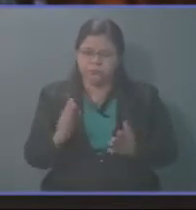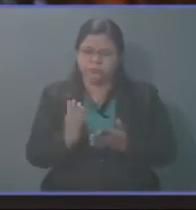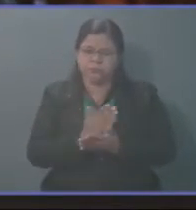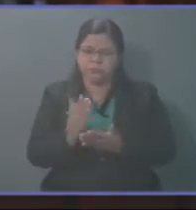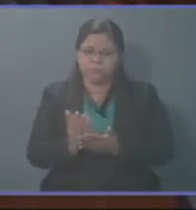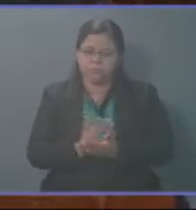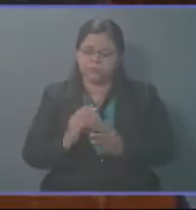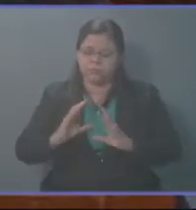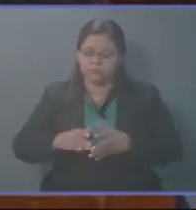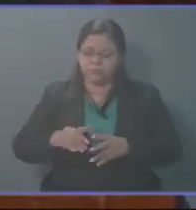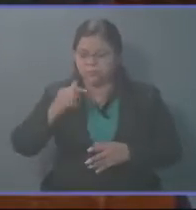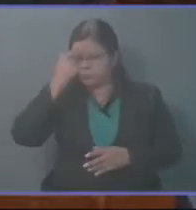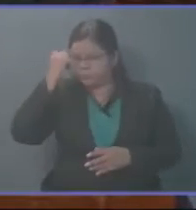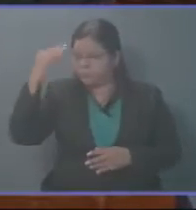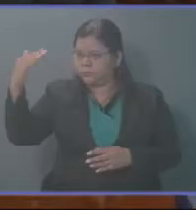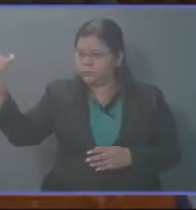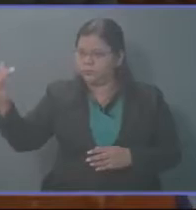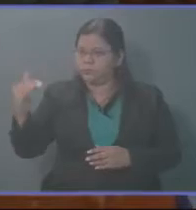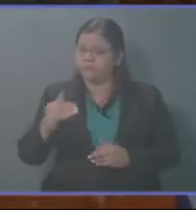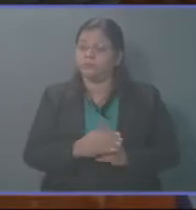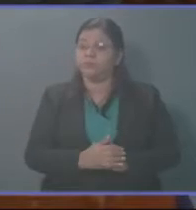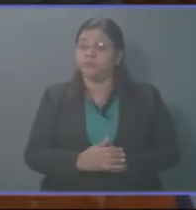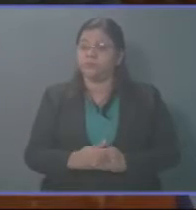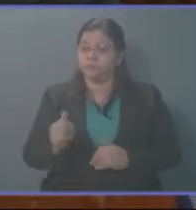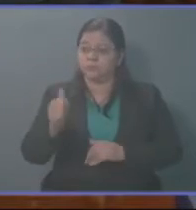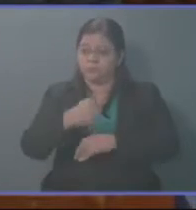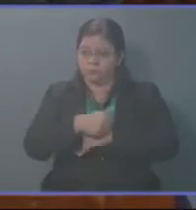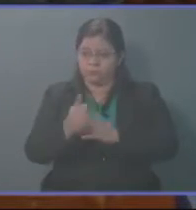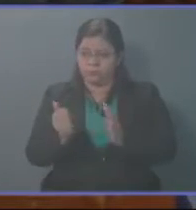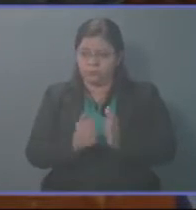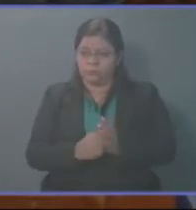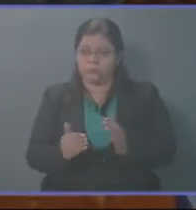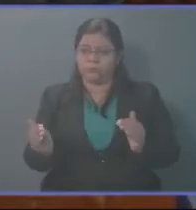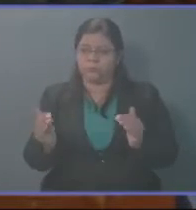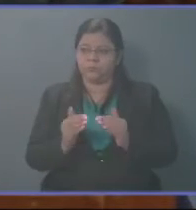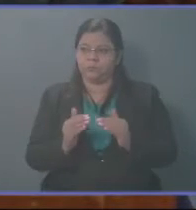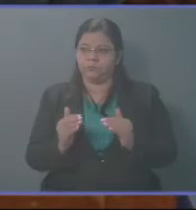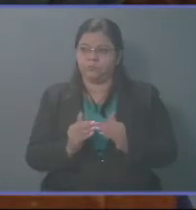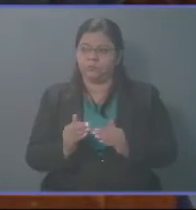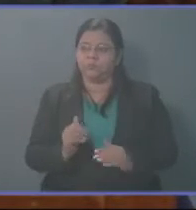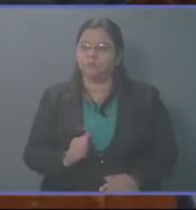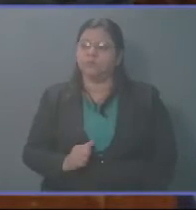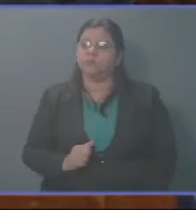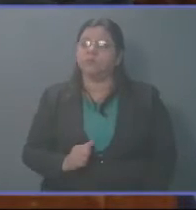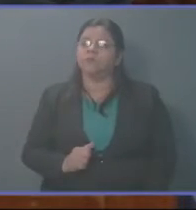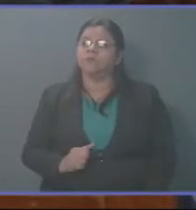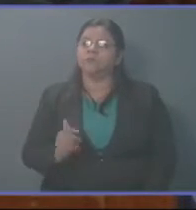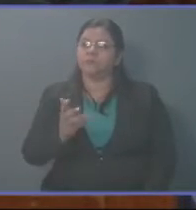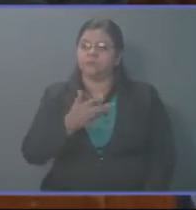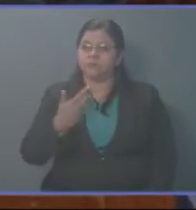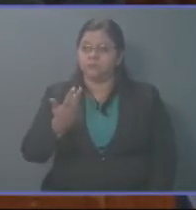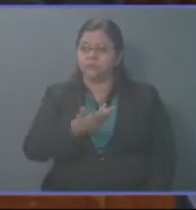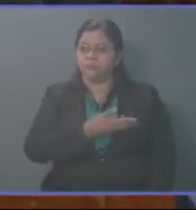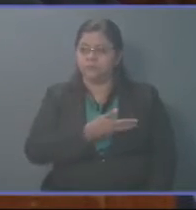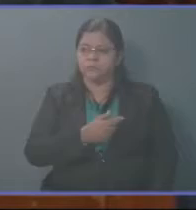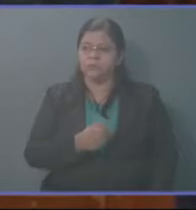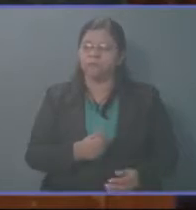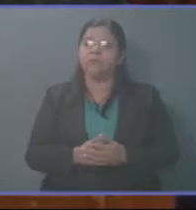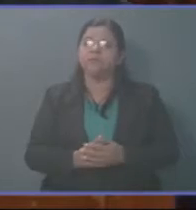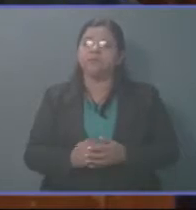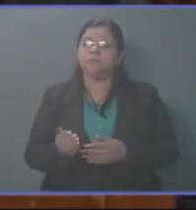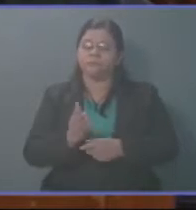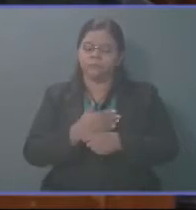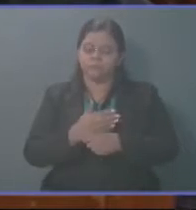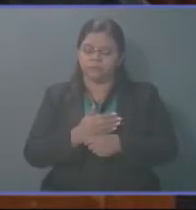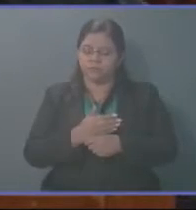comisión política y por supuesto en este pleno legislativo. El grupo parlamentario